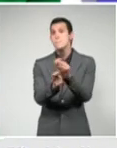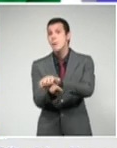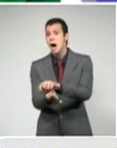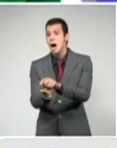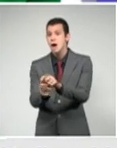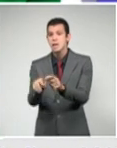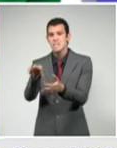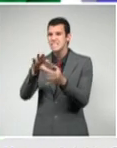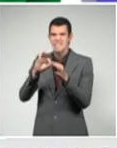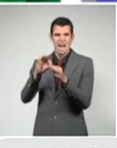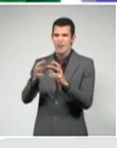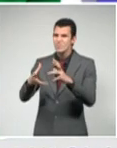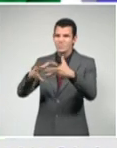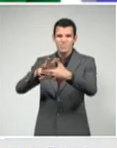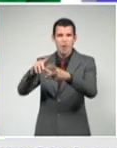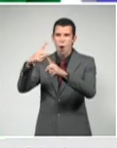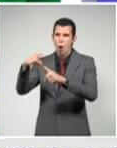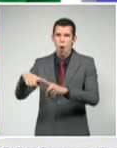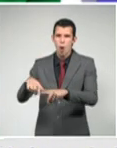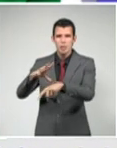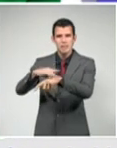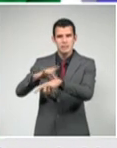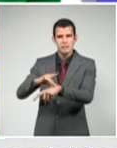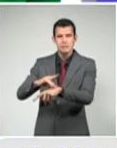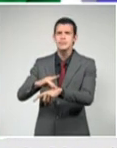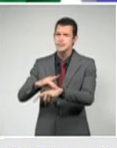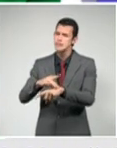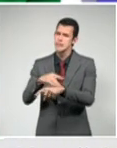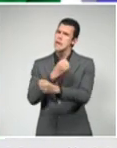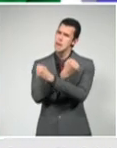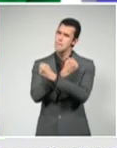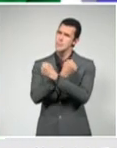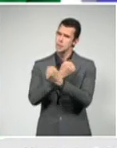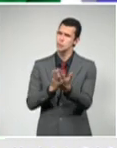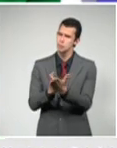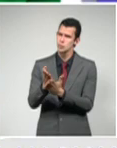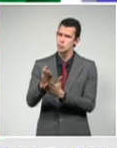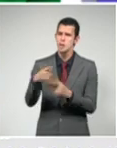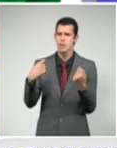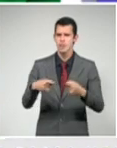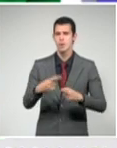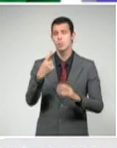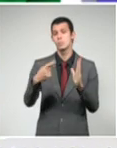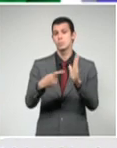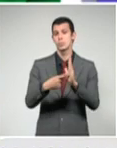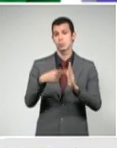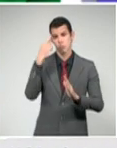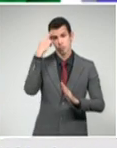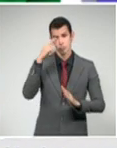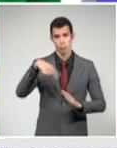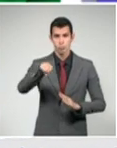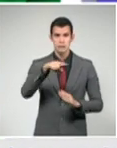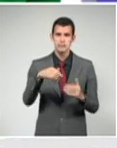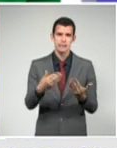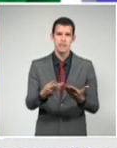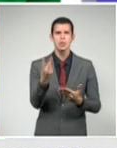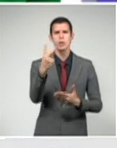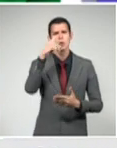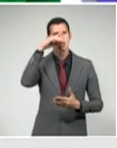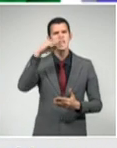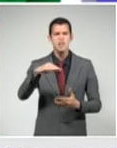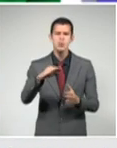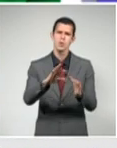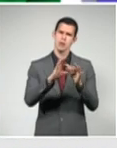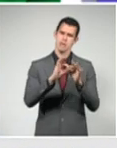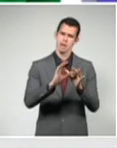a remarcar, los 2 niños en edades pediátricas que están en estado grave y el que se